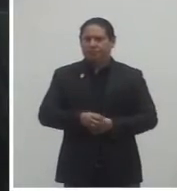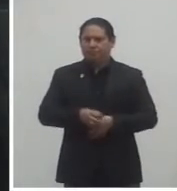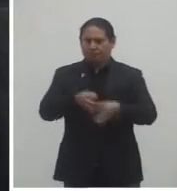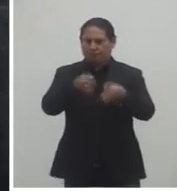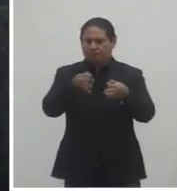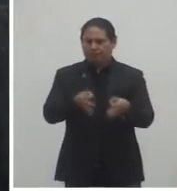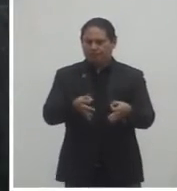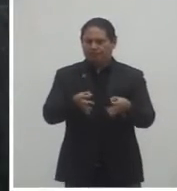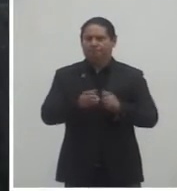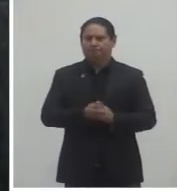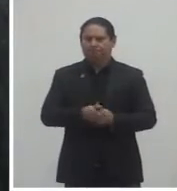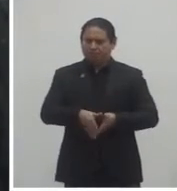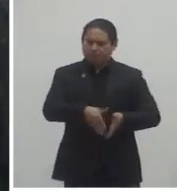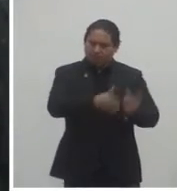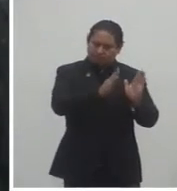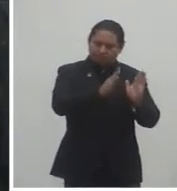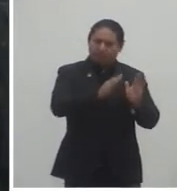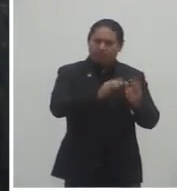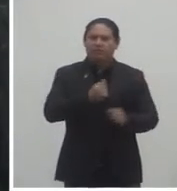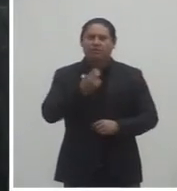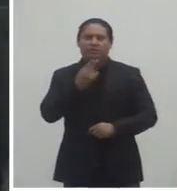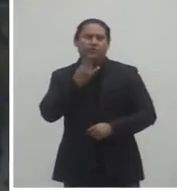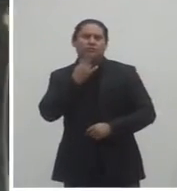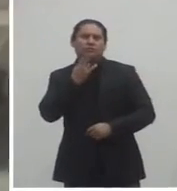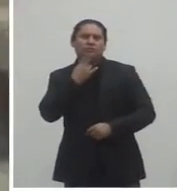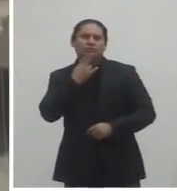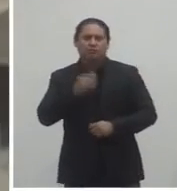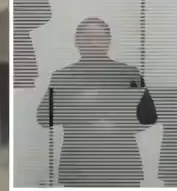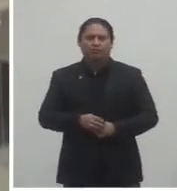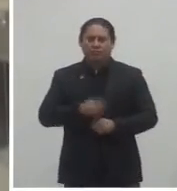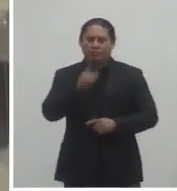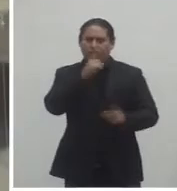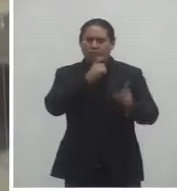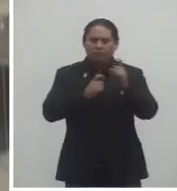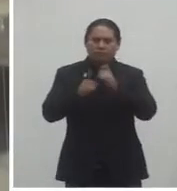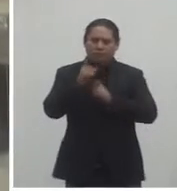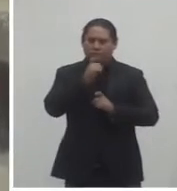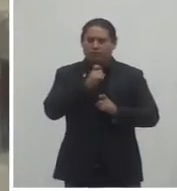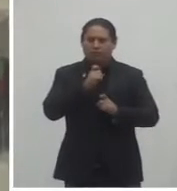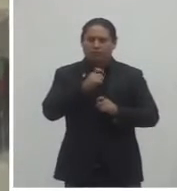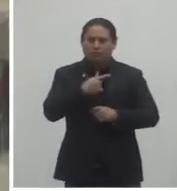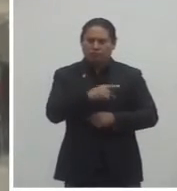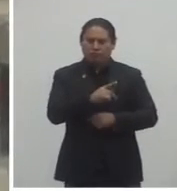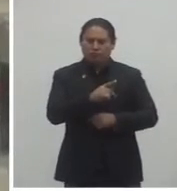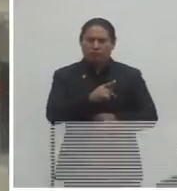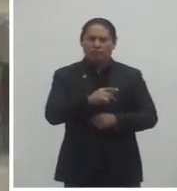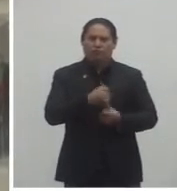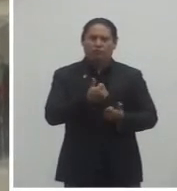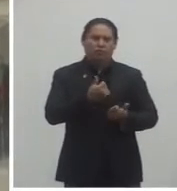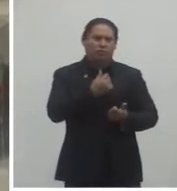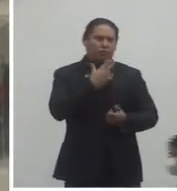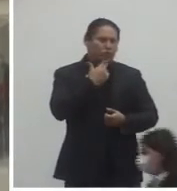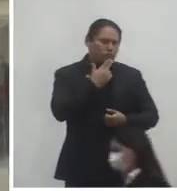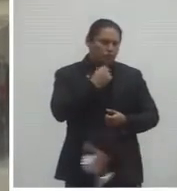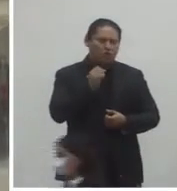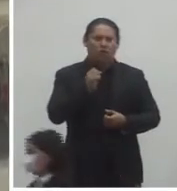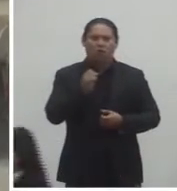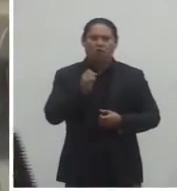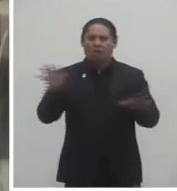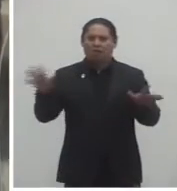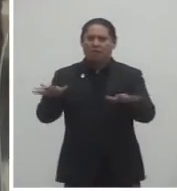orden y cauce al uso de nuestras aguas, tanto dulces como